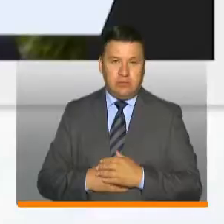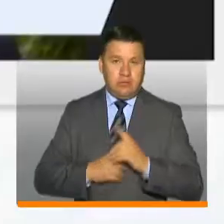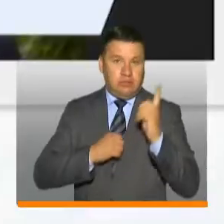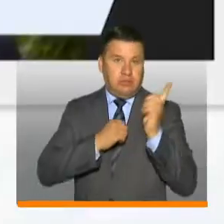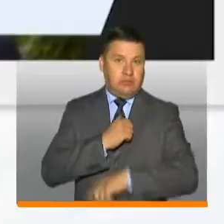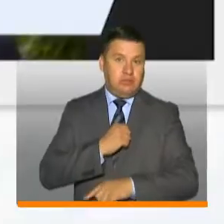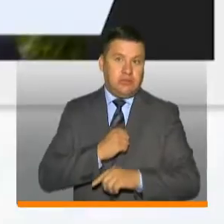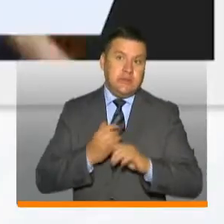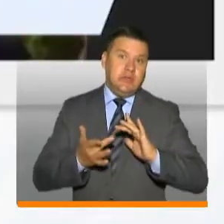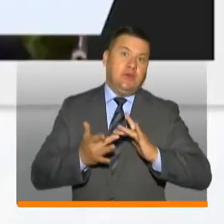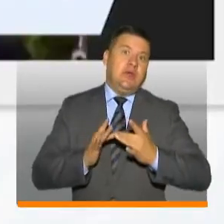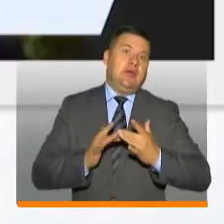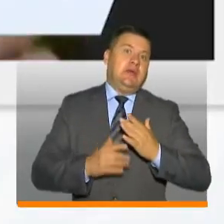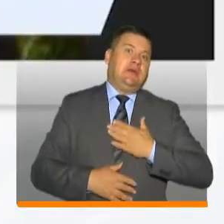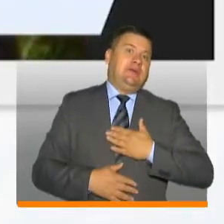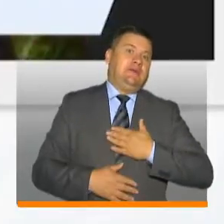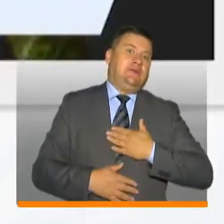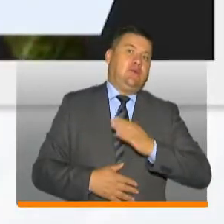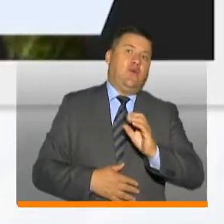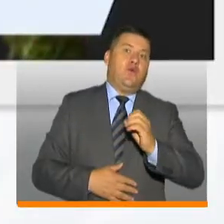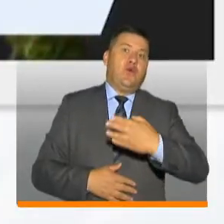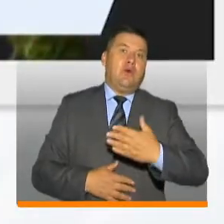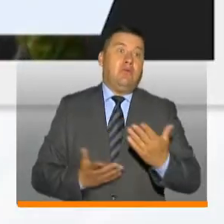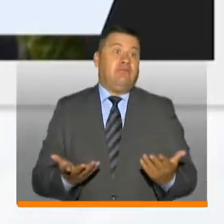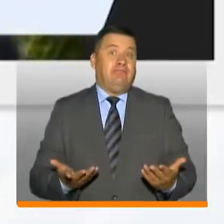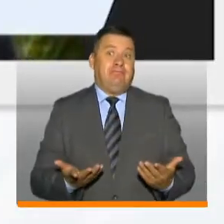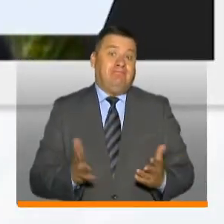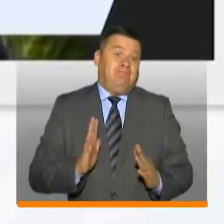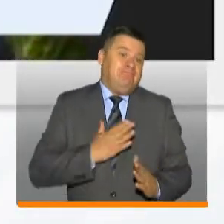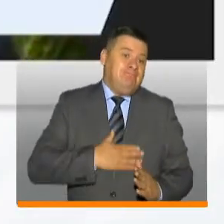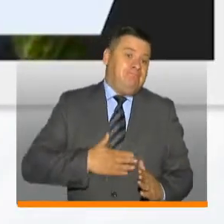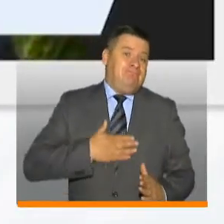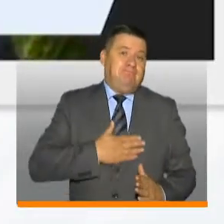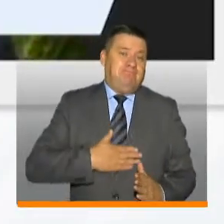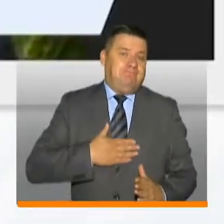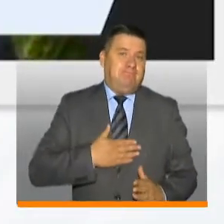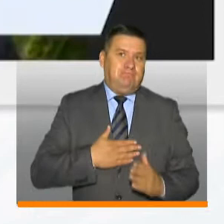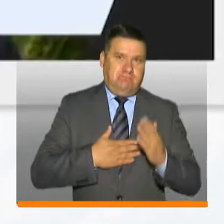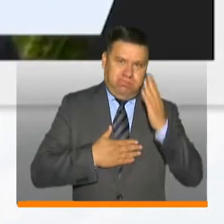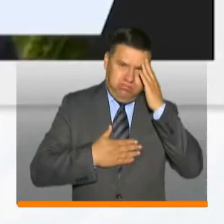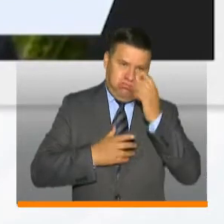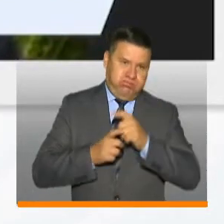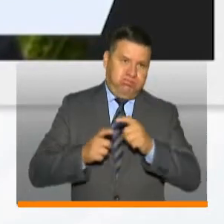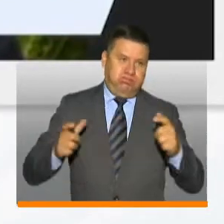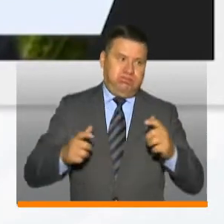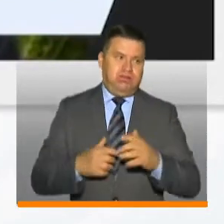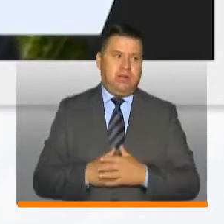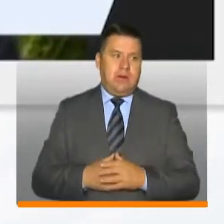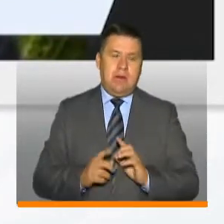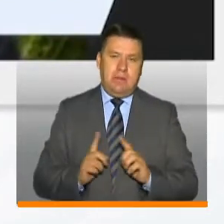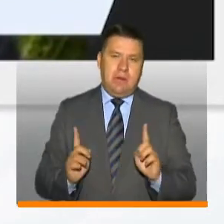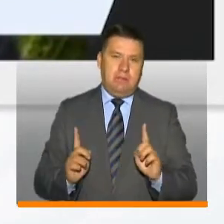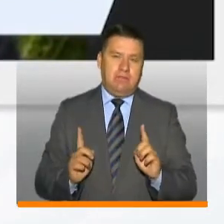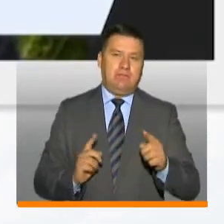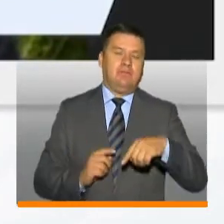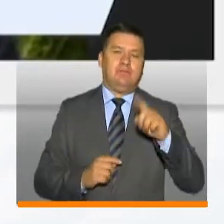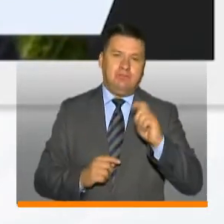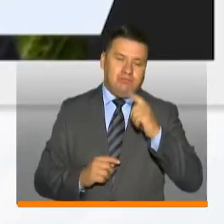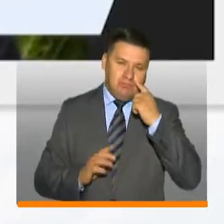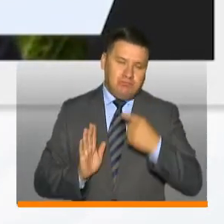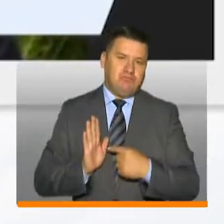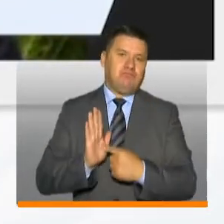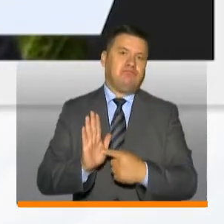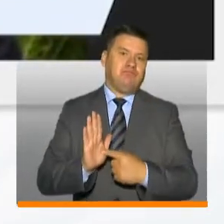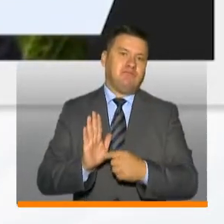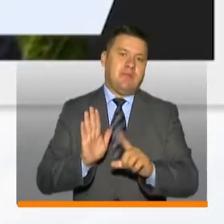sanciones duelen porque van en contra de un club que además hace parte de una hinchada muy grande. Pero al final tenemos que